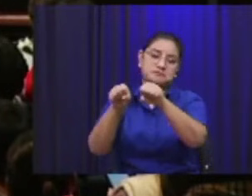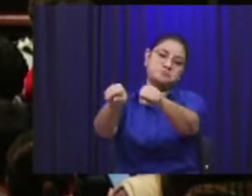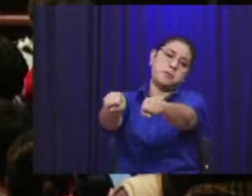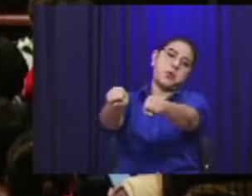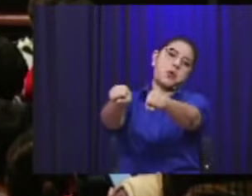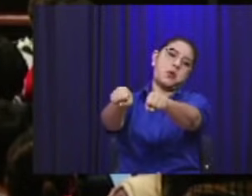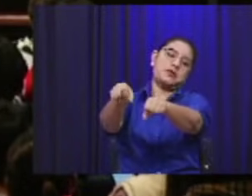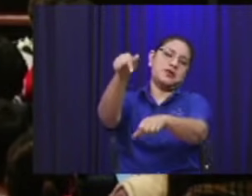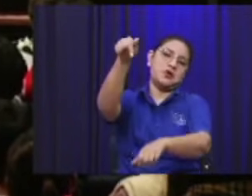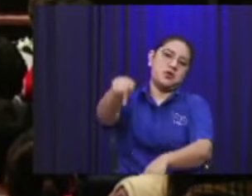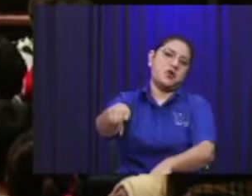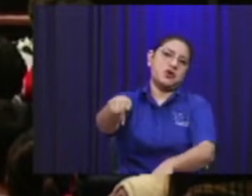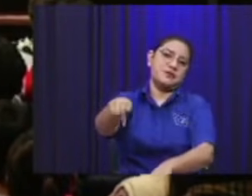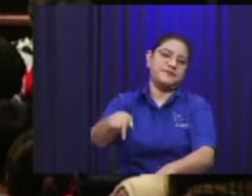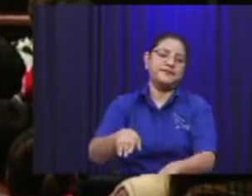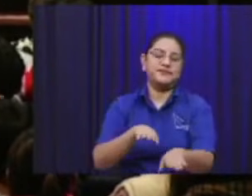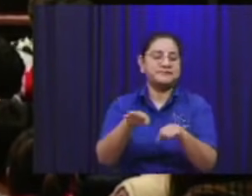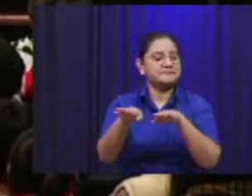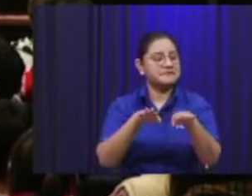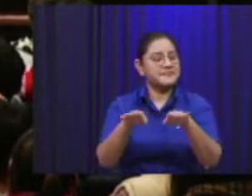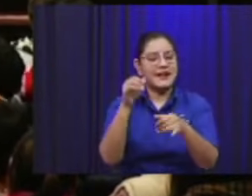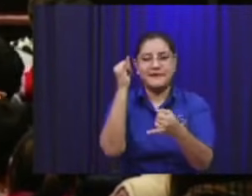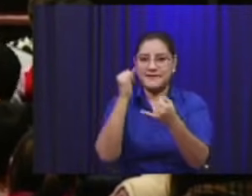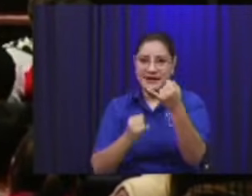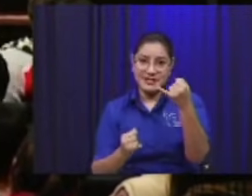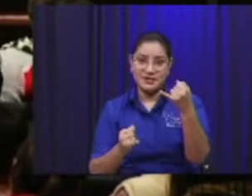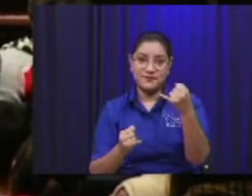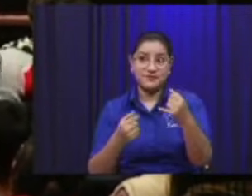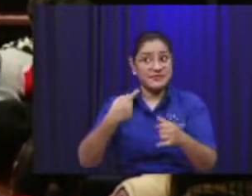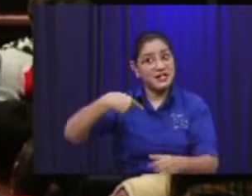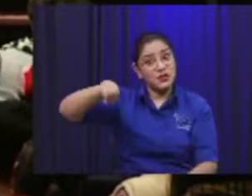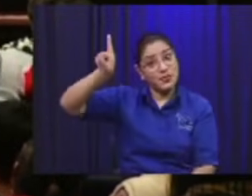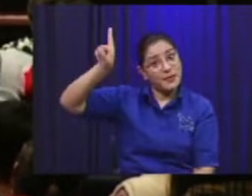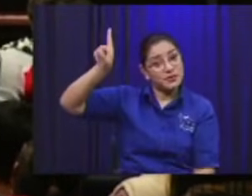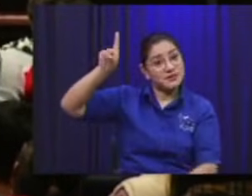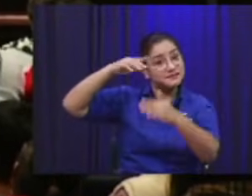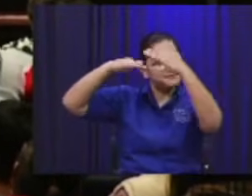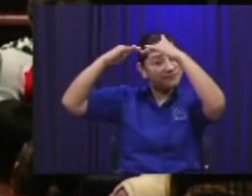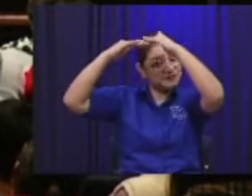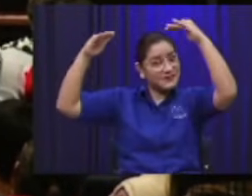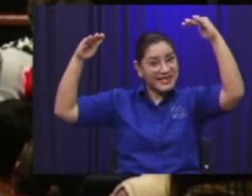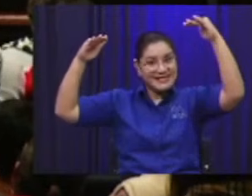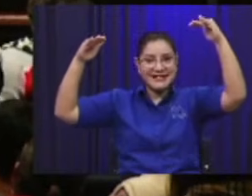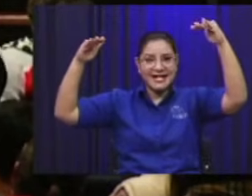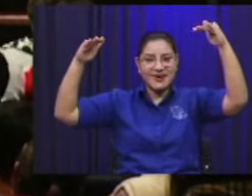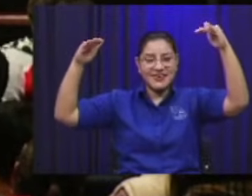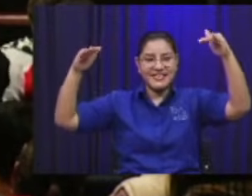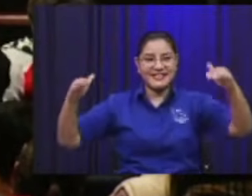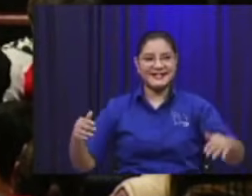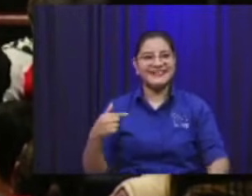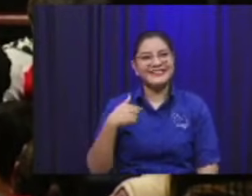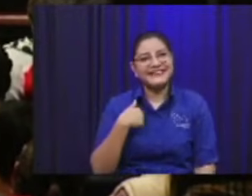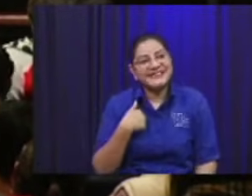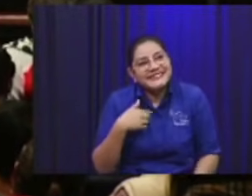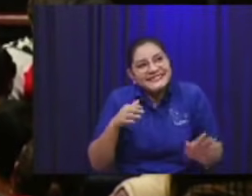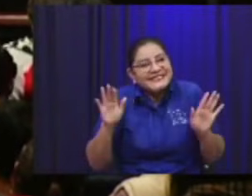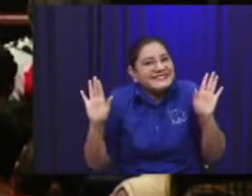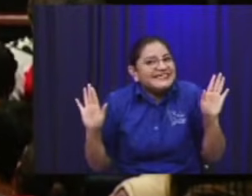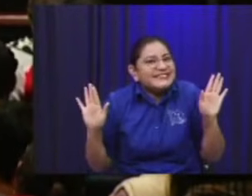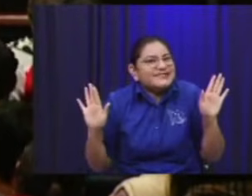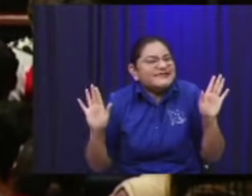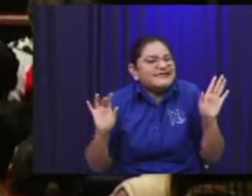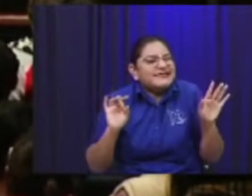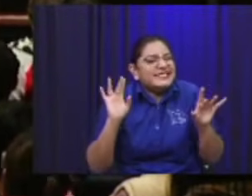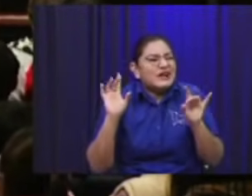decir hasta aquí llegó tu carrera mi hijito y nos vamos es bueno si yo sé que eso no saca muchos